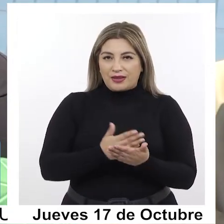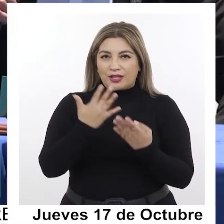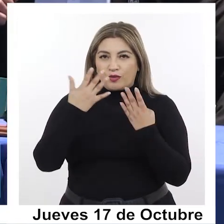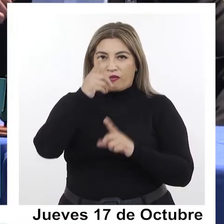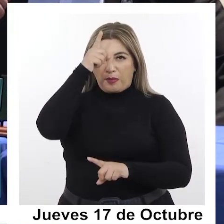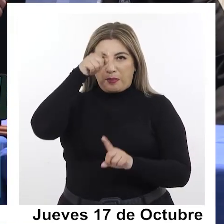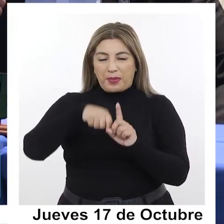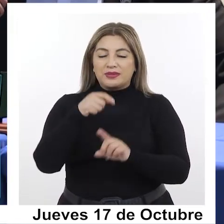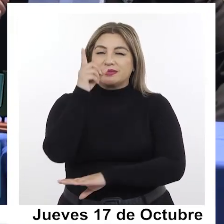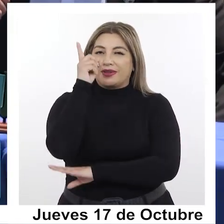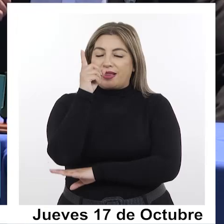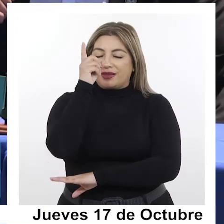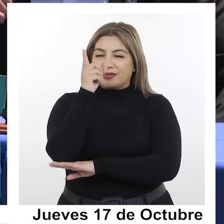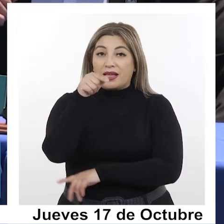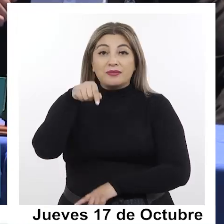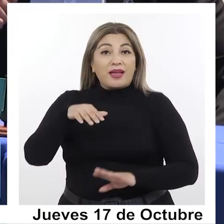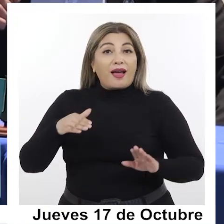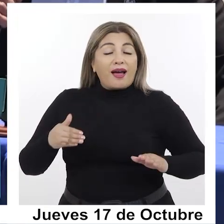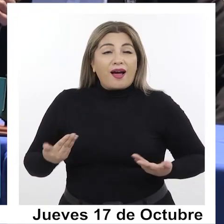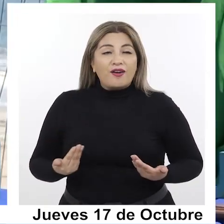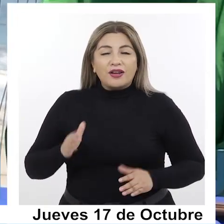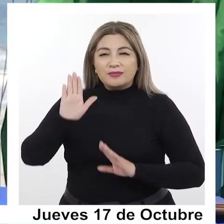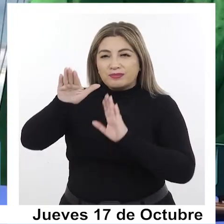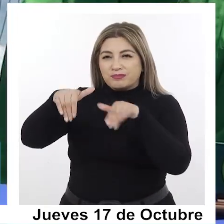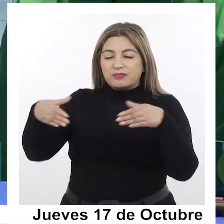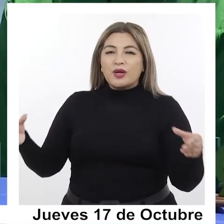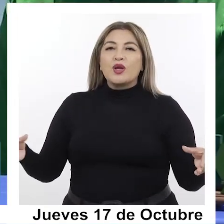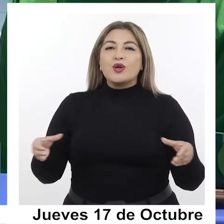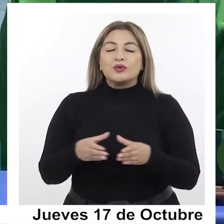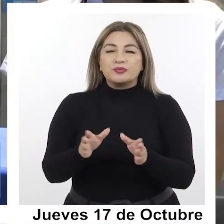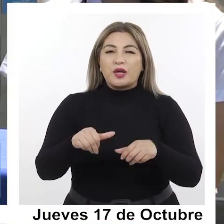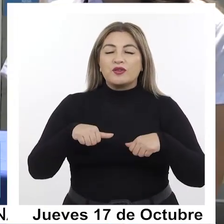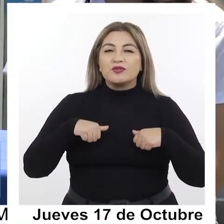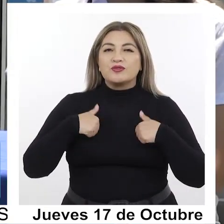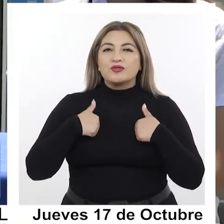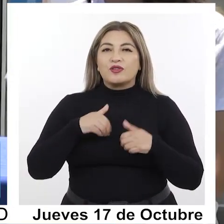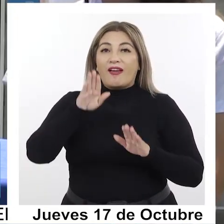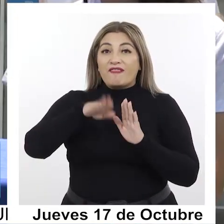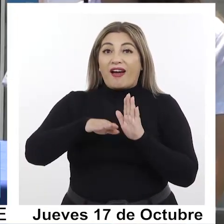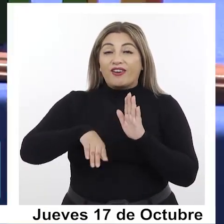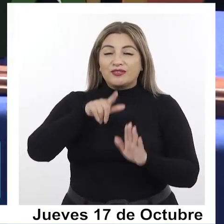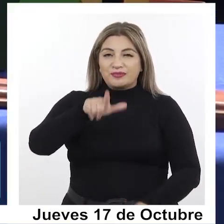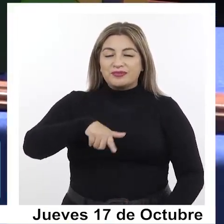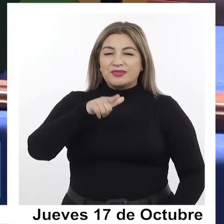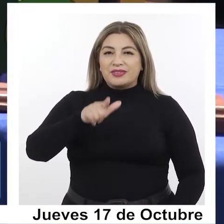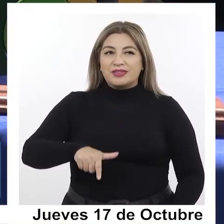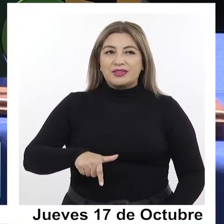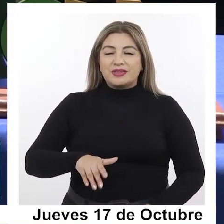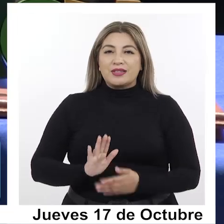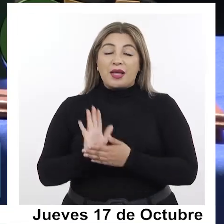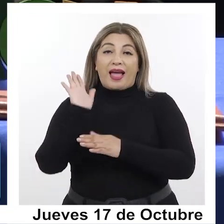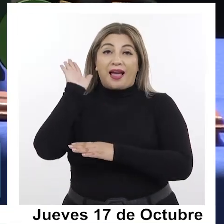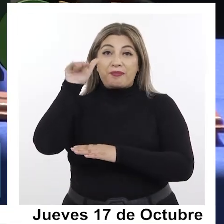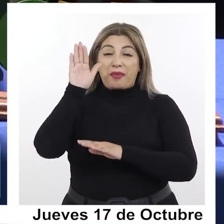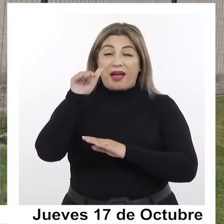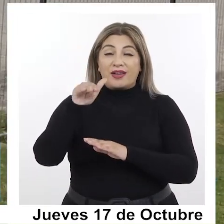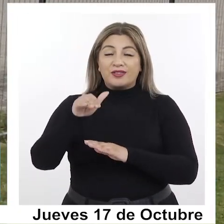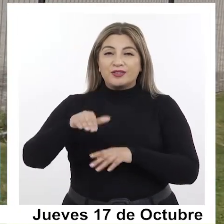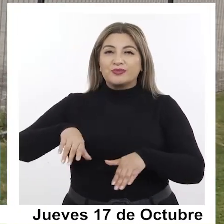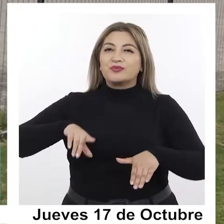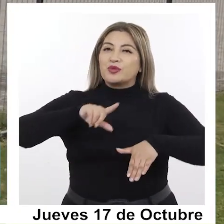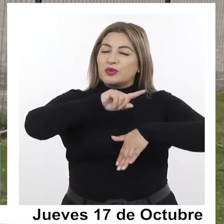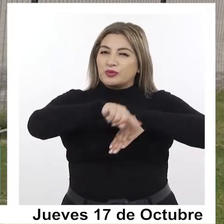de diciembre. Esta vez convocará a las categorías juvenil sub-17 del balonmano sudamericano con